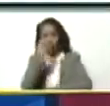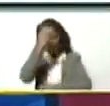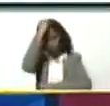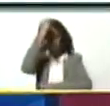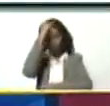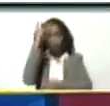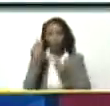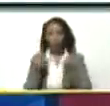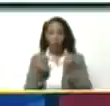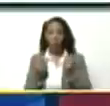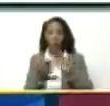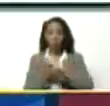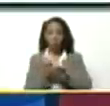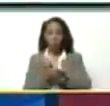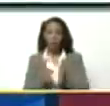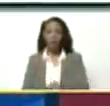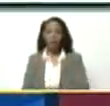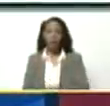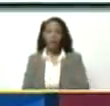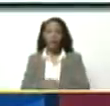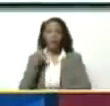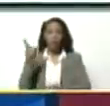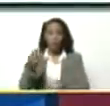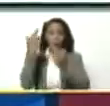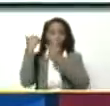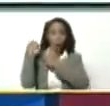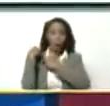Economía, que lleva las riendas de la